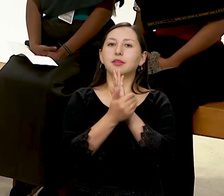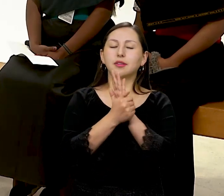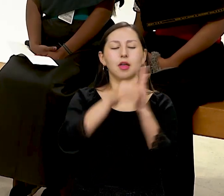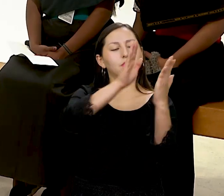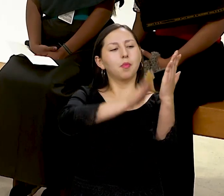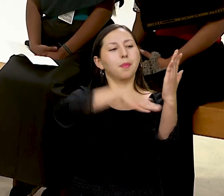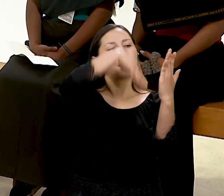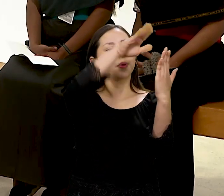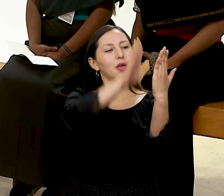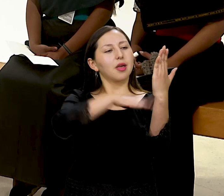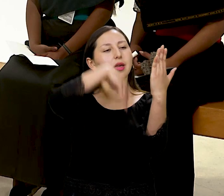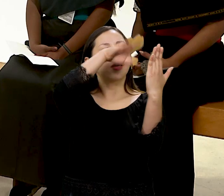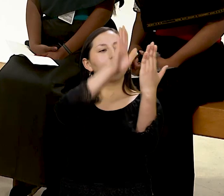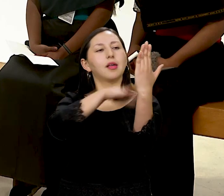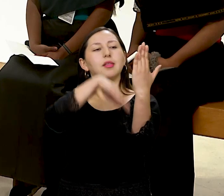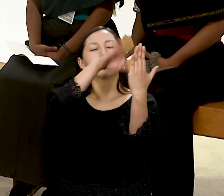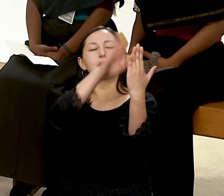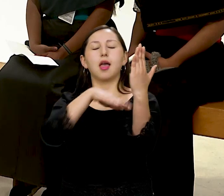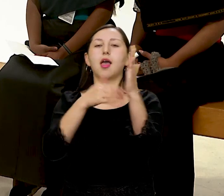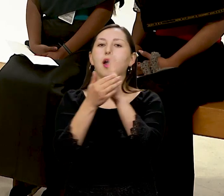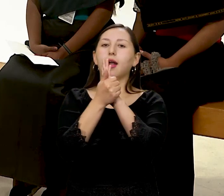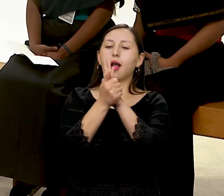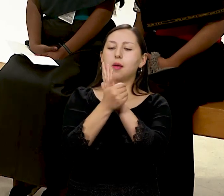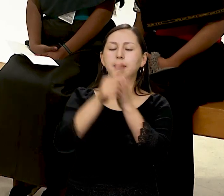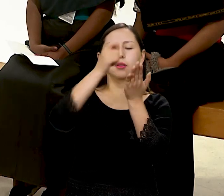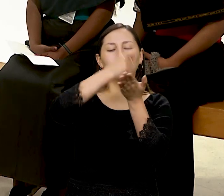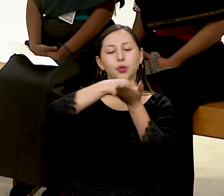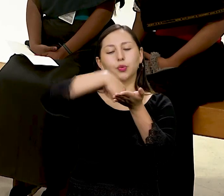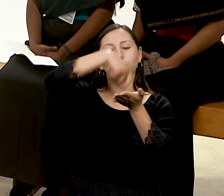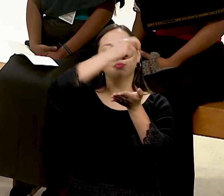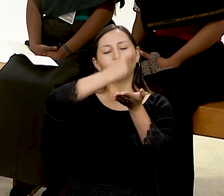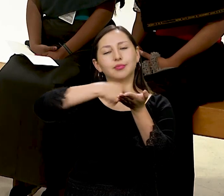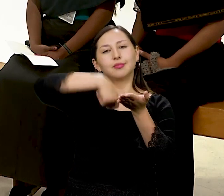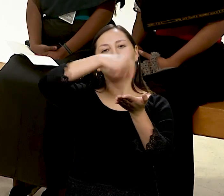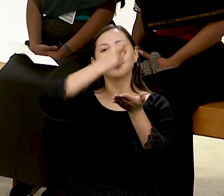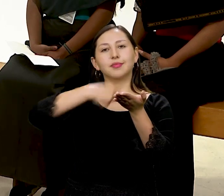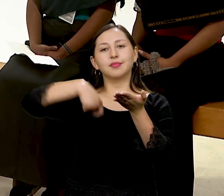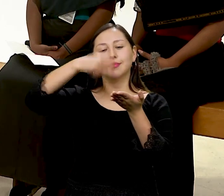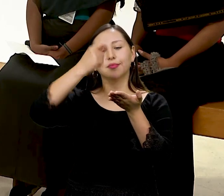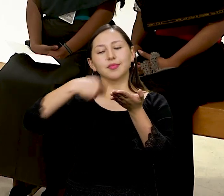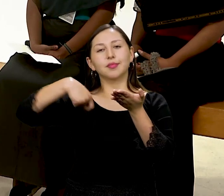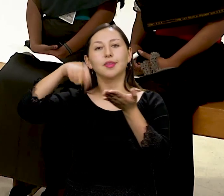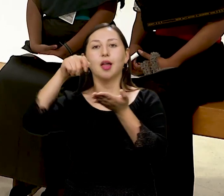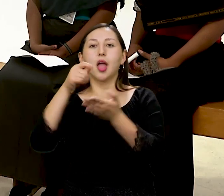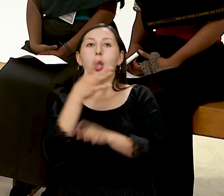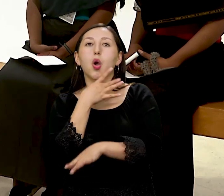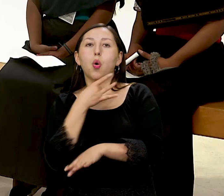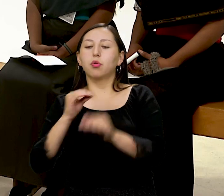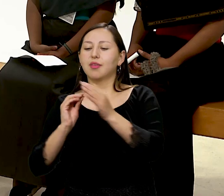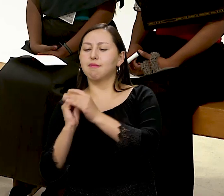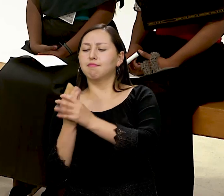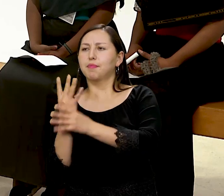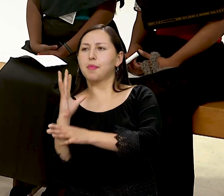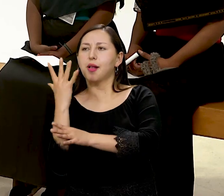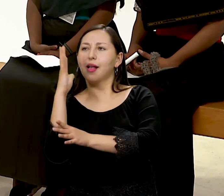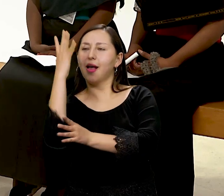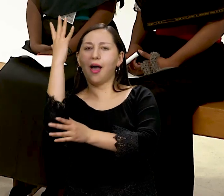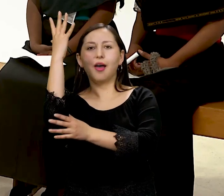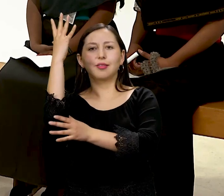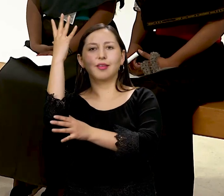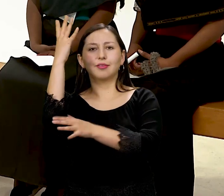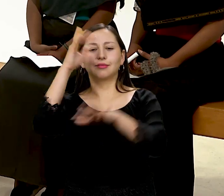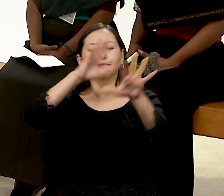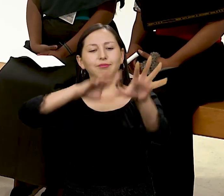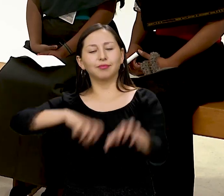ser que seamos buenos pintando, tal vez buenos en escritura, tal vez nos guste las plantas o tener